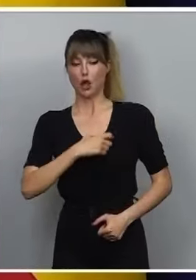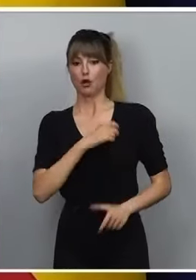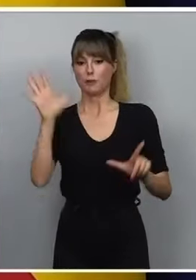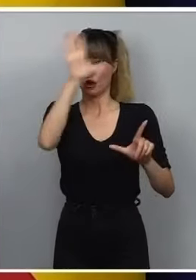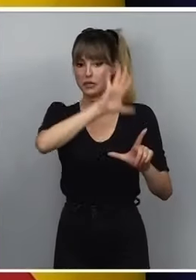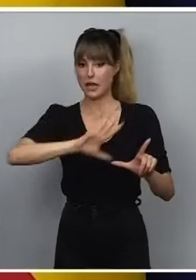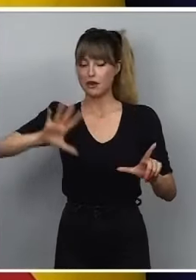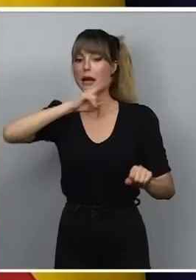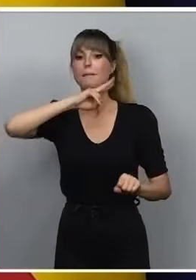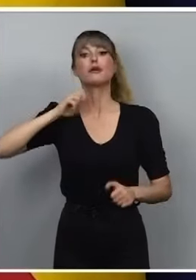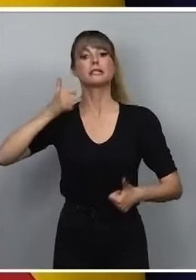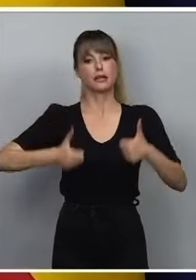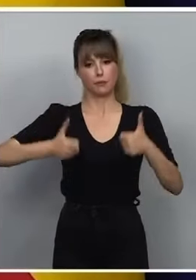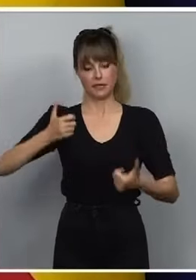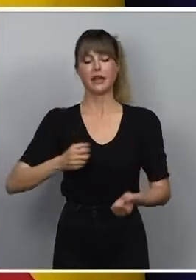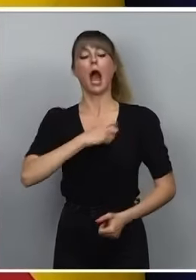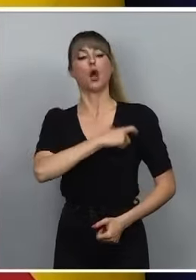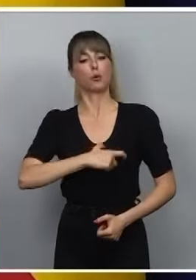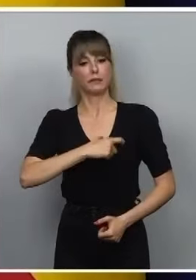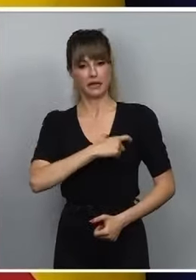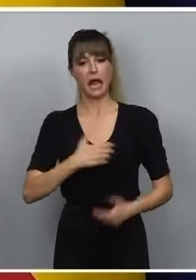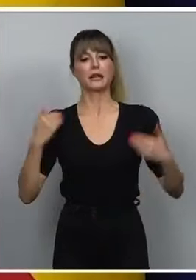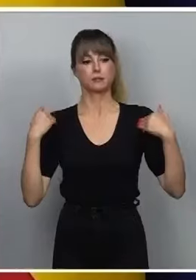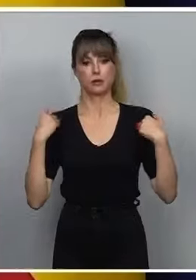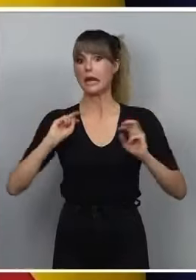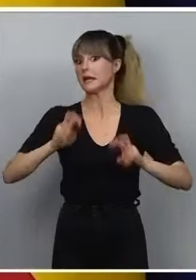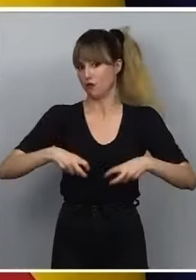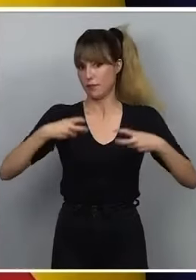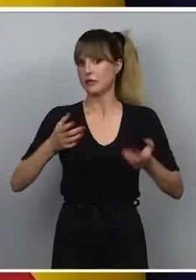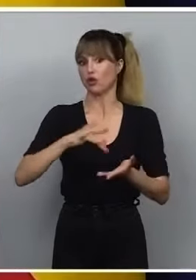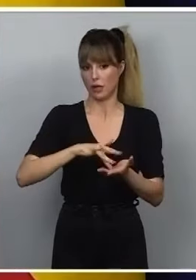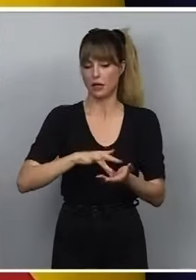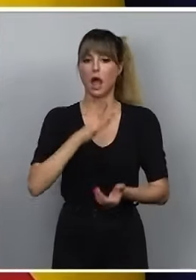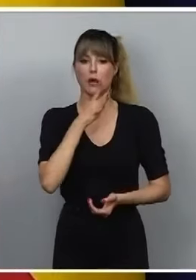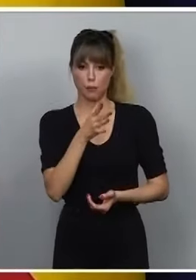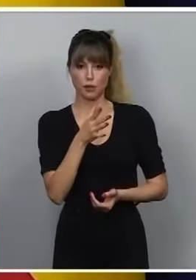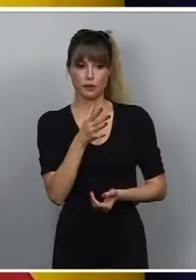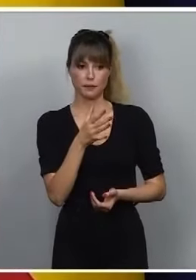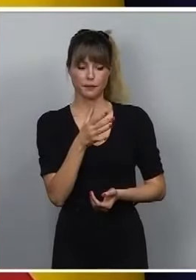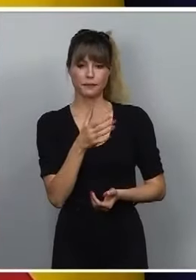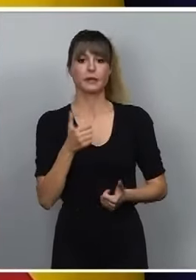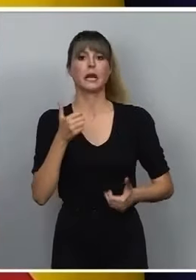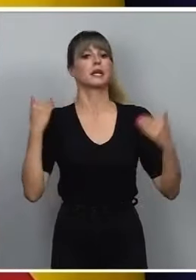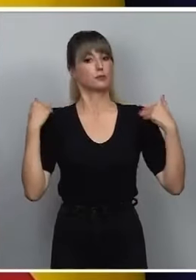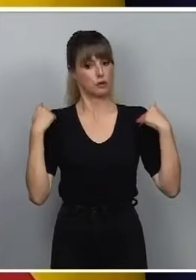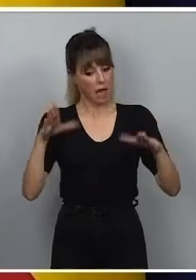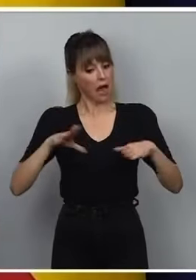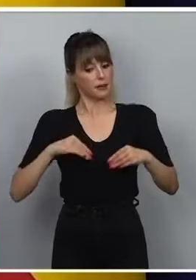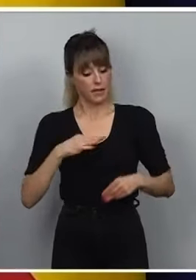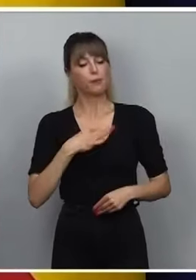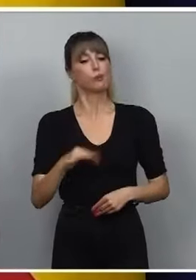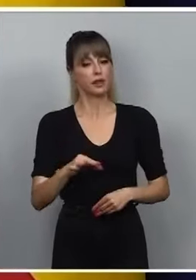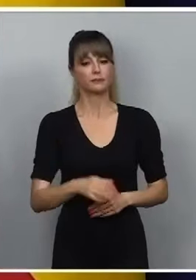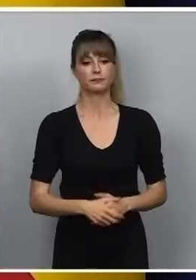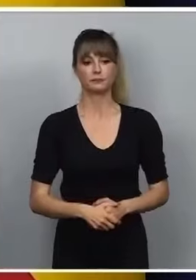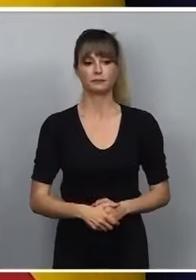Mercado de Valores e a competencia, unha comisión, por iso, que vamos a reformar, para que poda asumir esas competencias, e este é outro dos puntos,